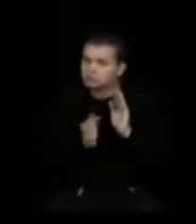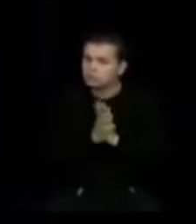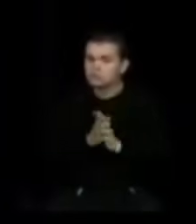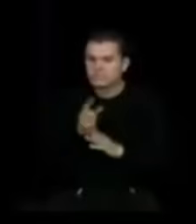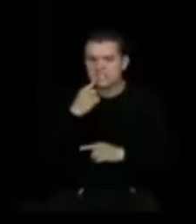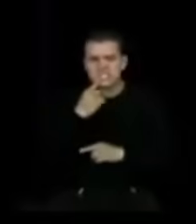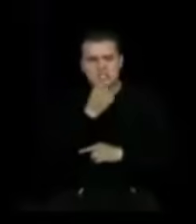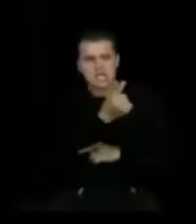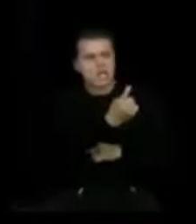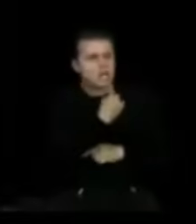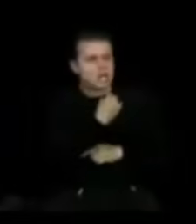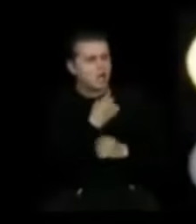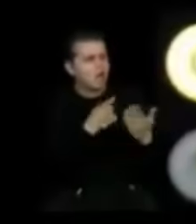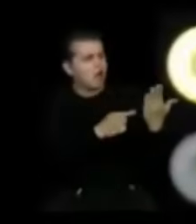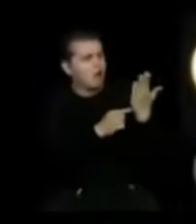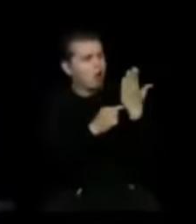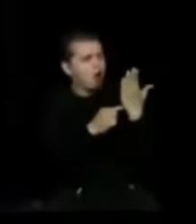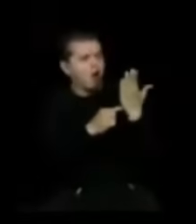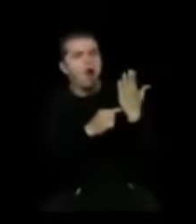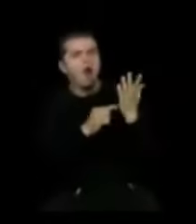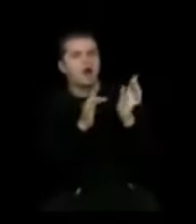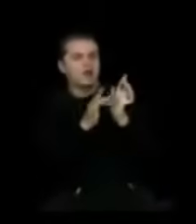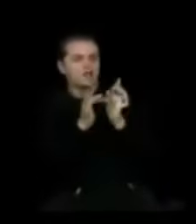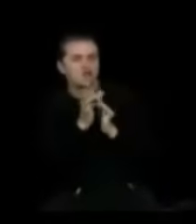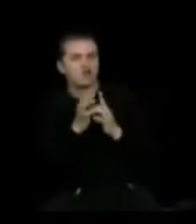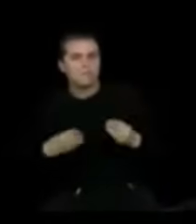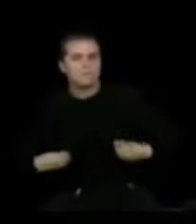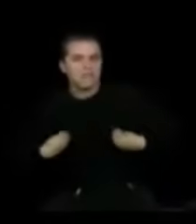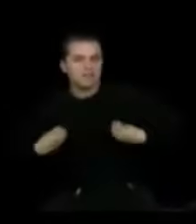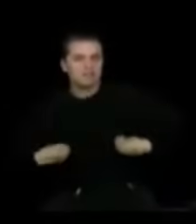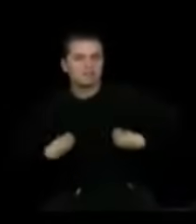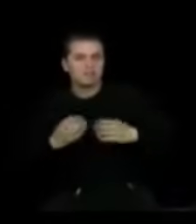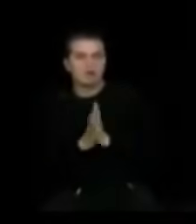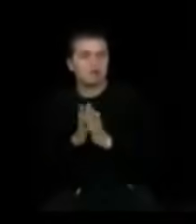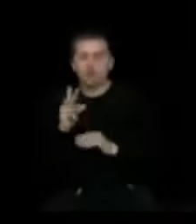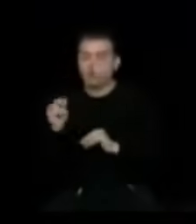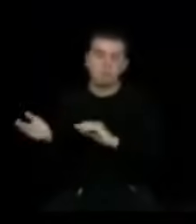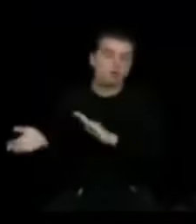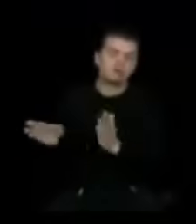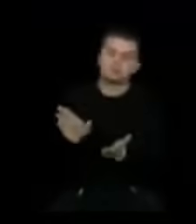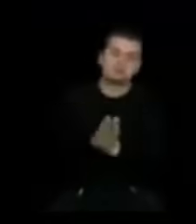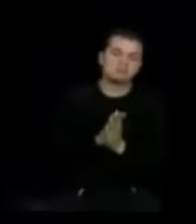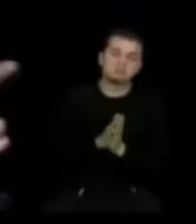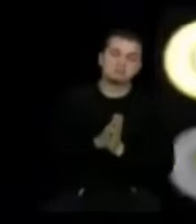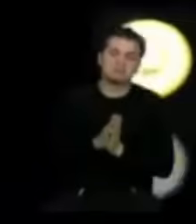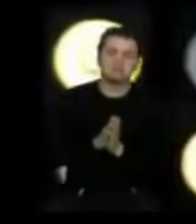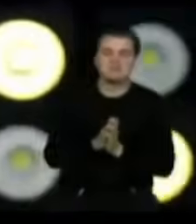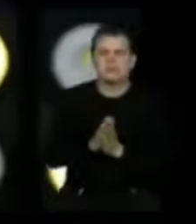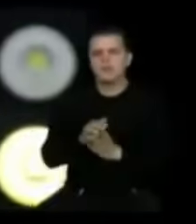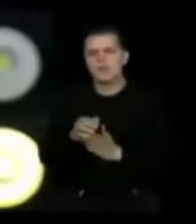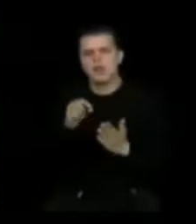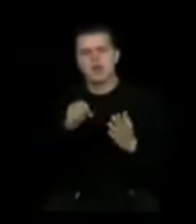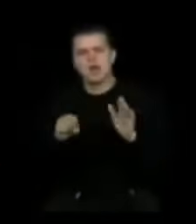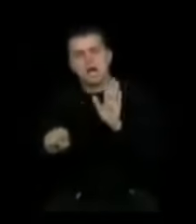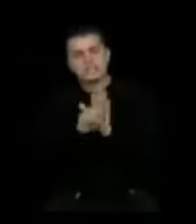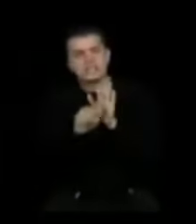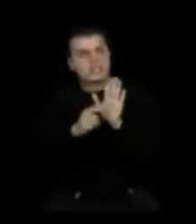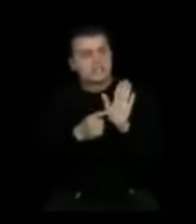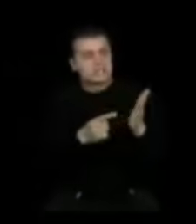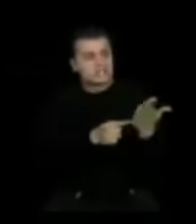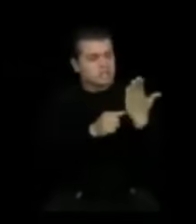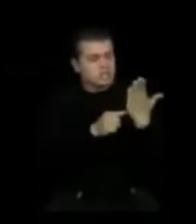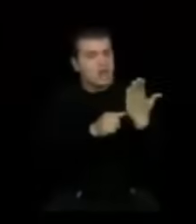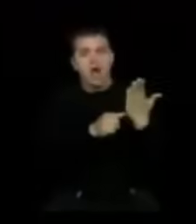que te dicen: Jesús está vivo, no está muerto. Hay señales que te dicen: